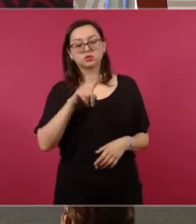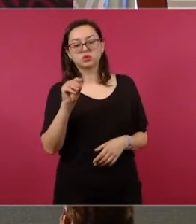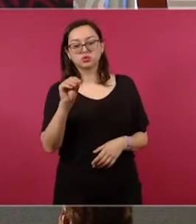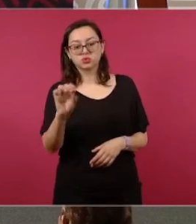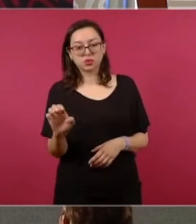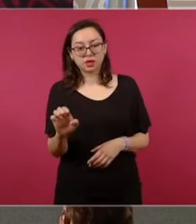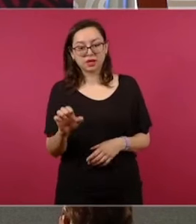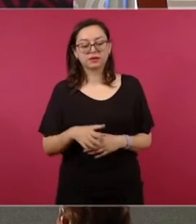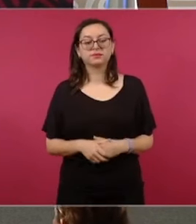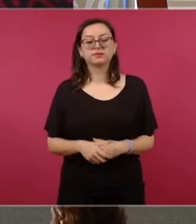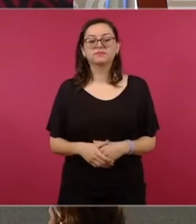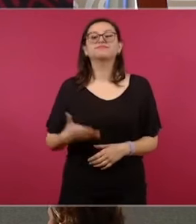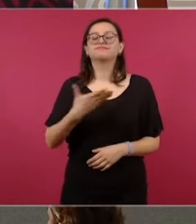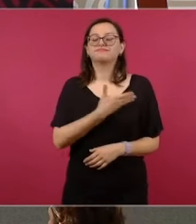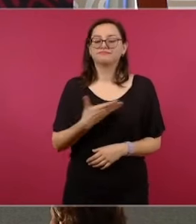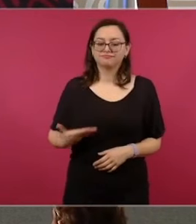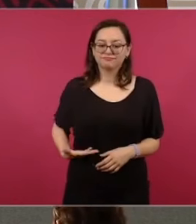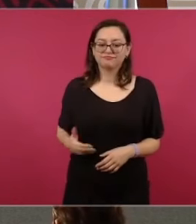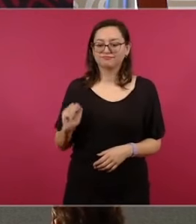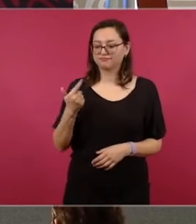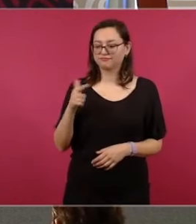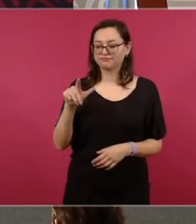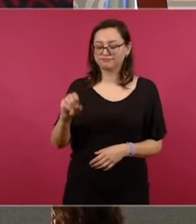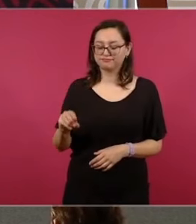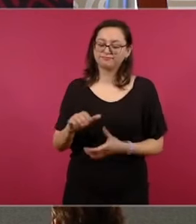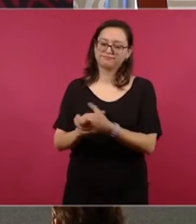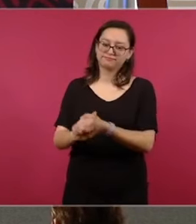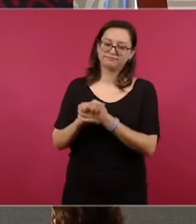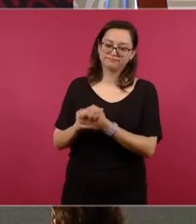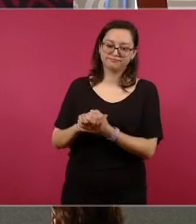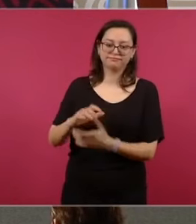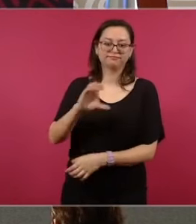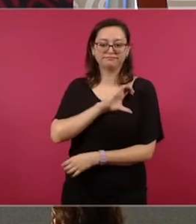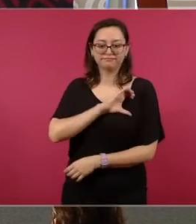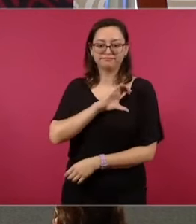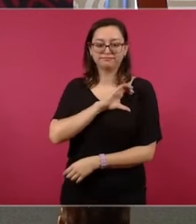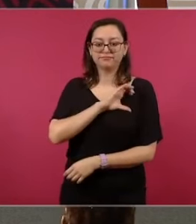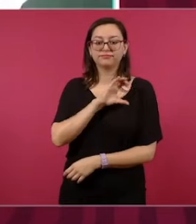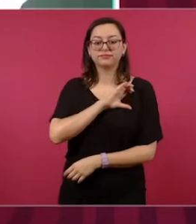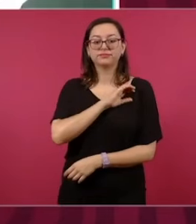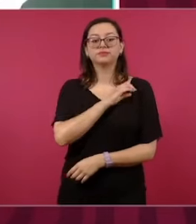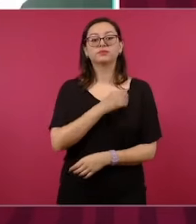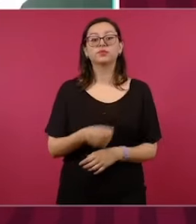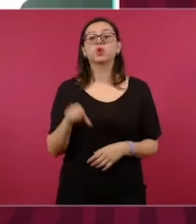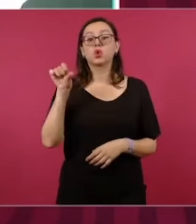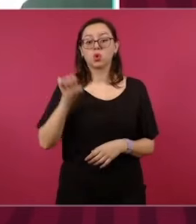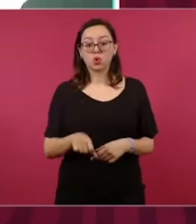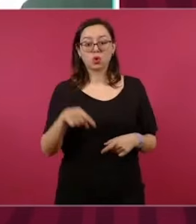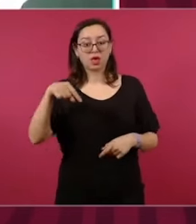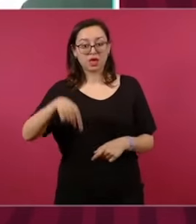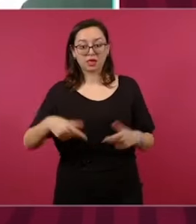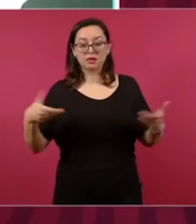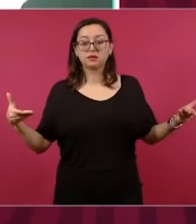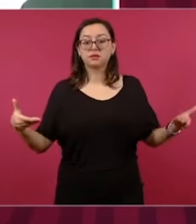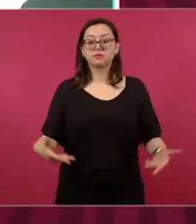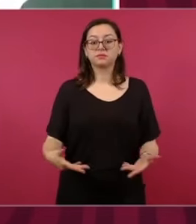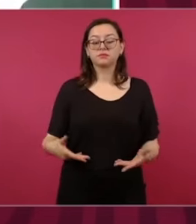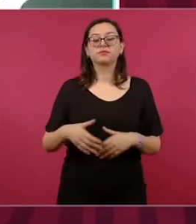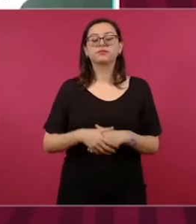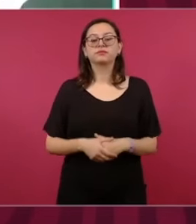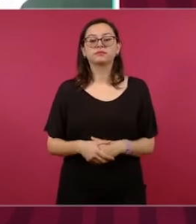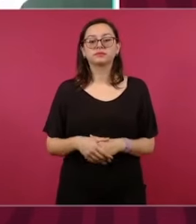nuestro presidente Andrés Manuel López Obrador desde aquí, desde Guerrero. Bueno, hoy nos encontramos aquí en la capital